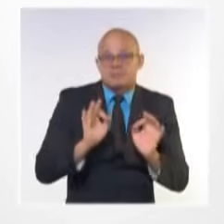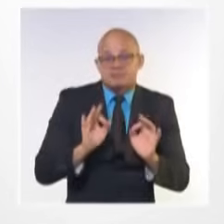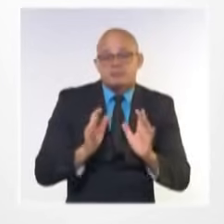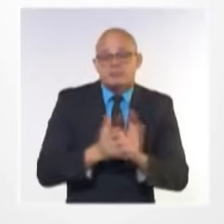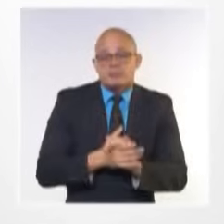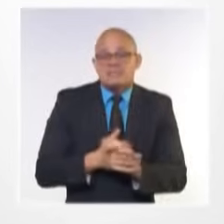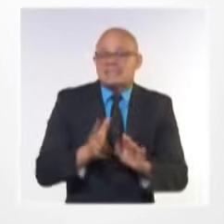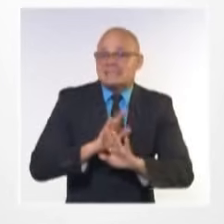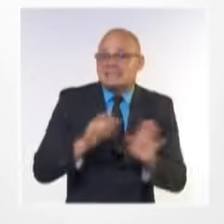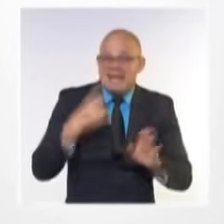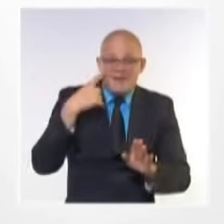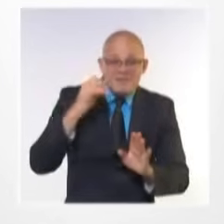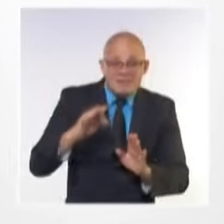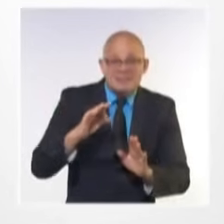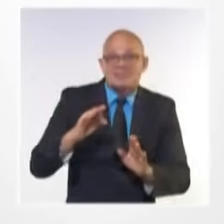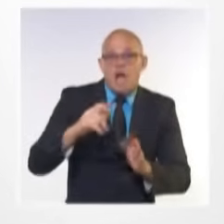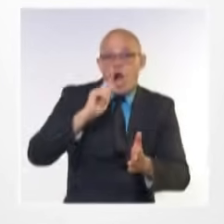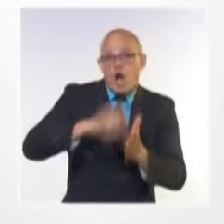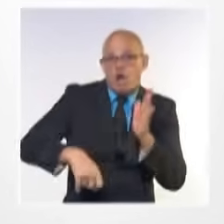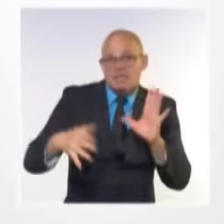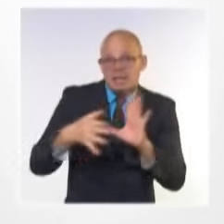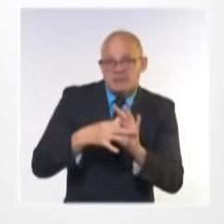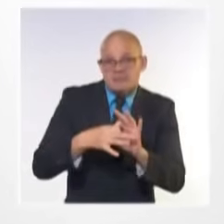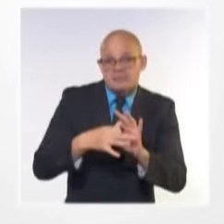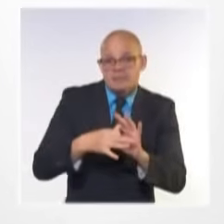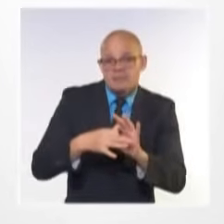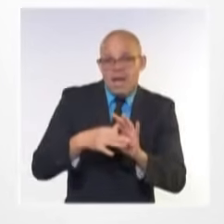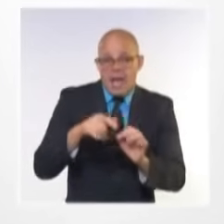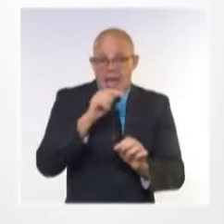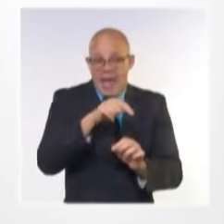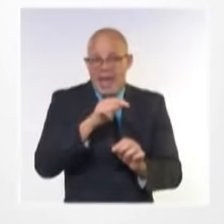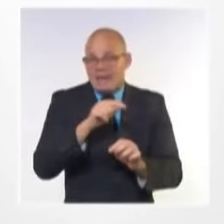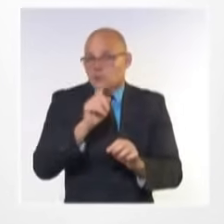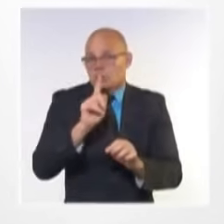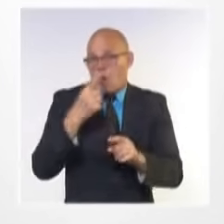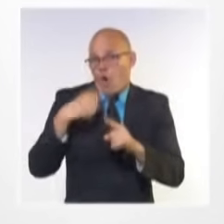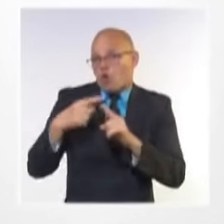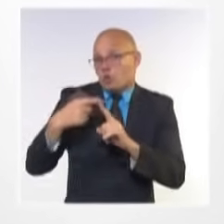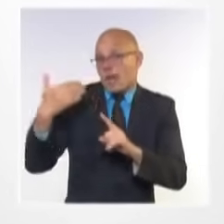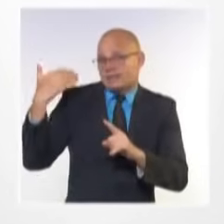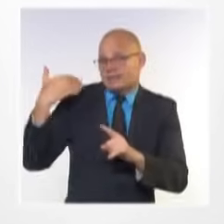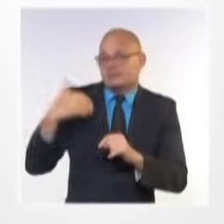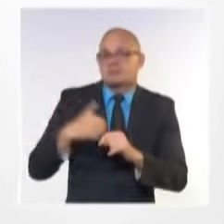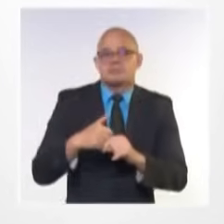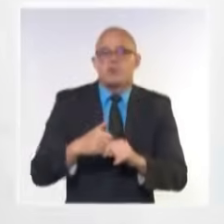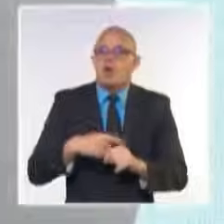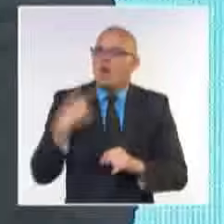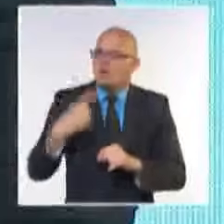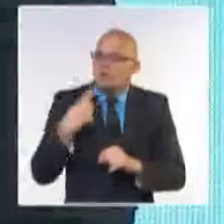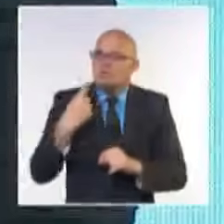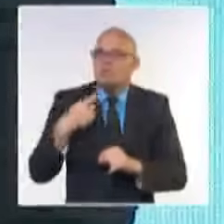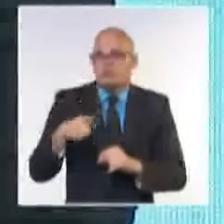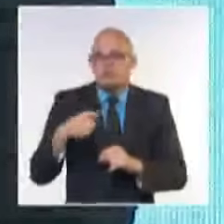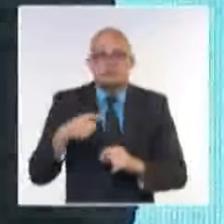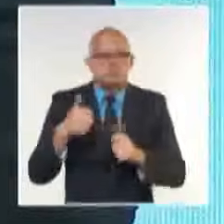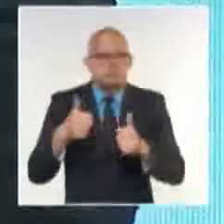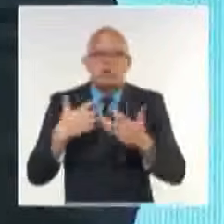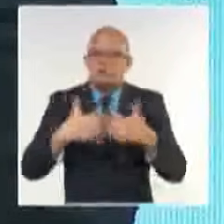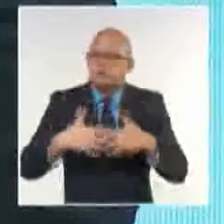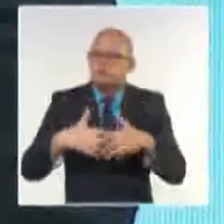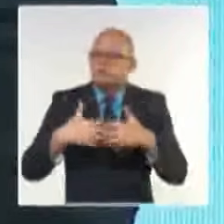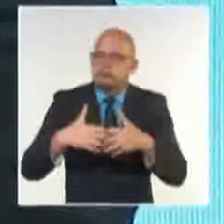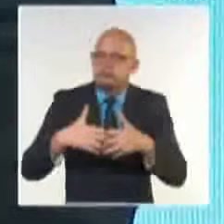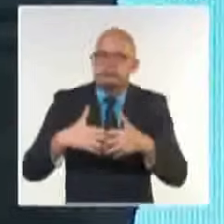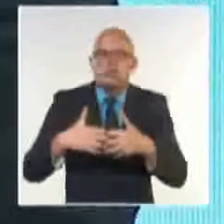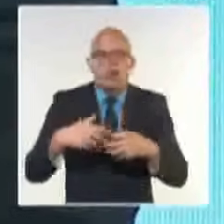contratos, propiciaron, por ejemplo, que el año anterior nosotros produjéramos más de 58.000 toneladas de productos y en lo que va de año, en los